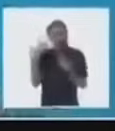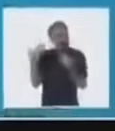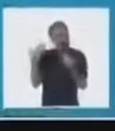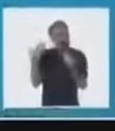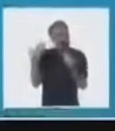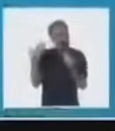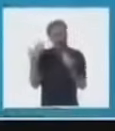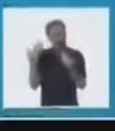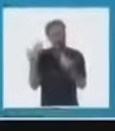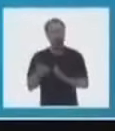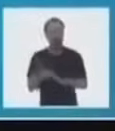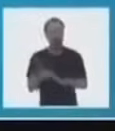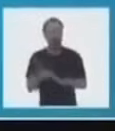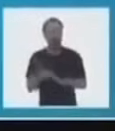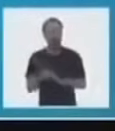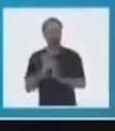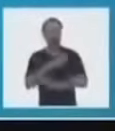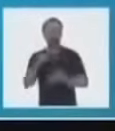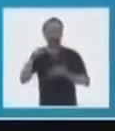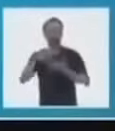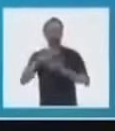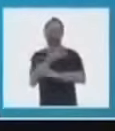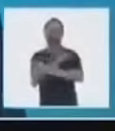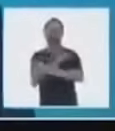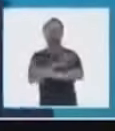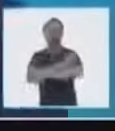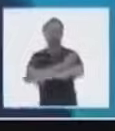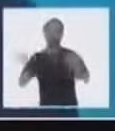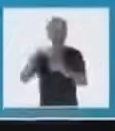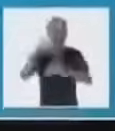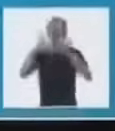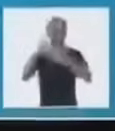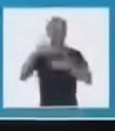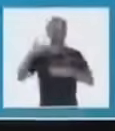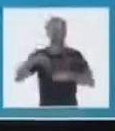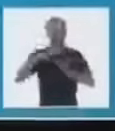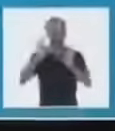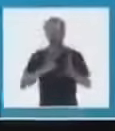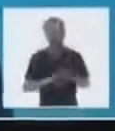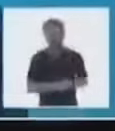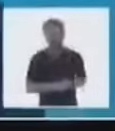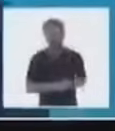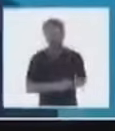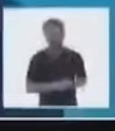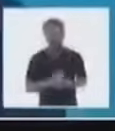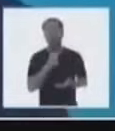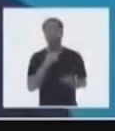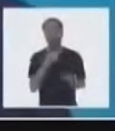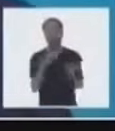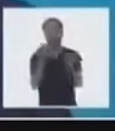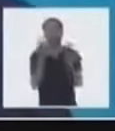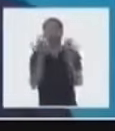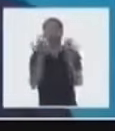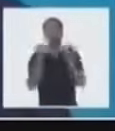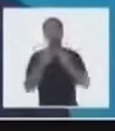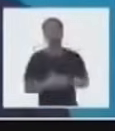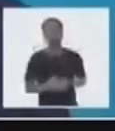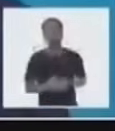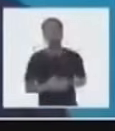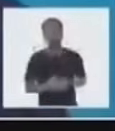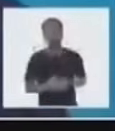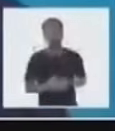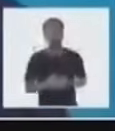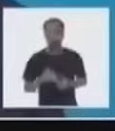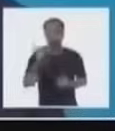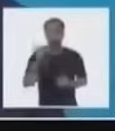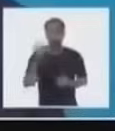y fraudulenta. Ahora hasta la Auditoría General de la Nación ha señalado que todo el proceso de endeudamiento que hizo Macri fue absolutamente